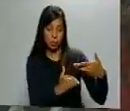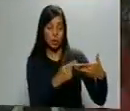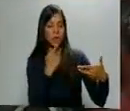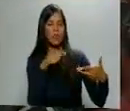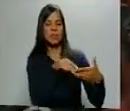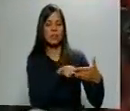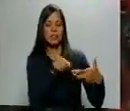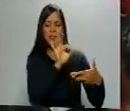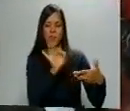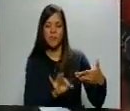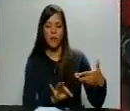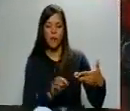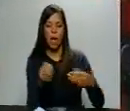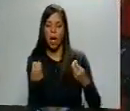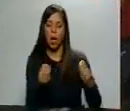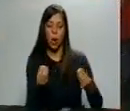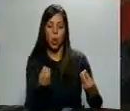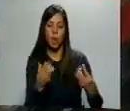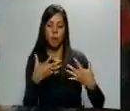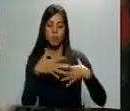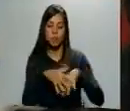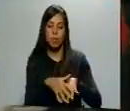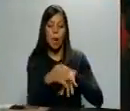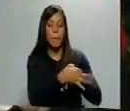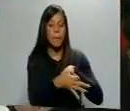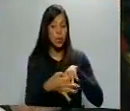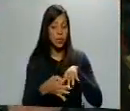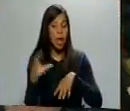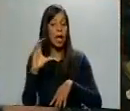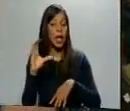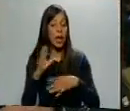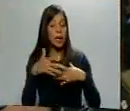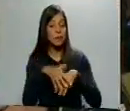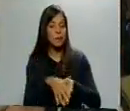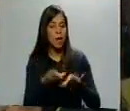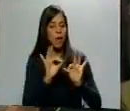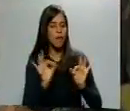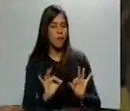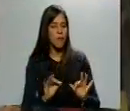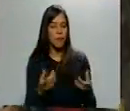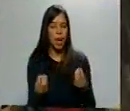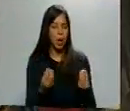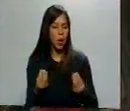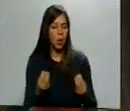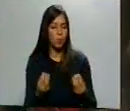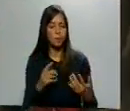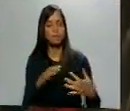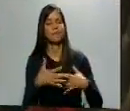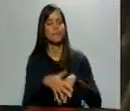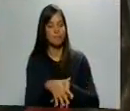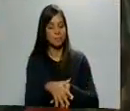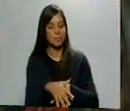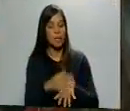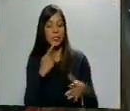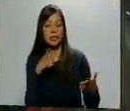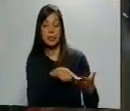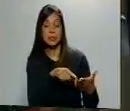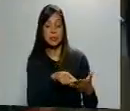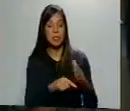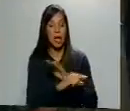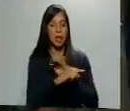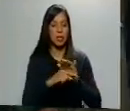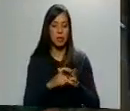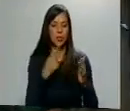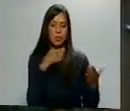los mecanismos para que se integre el municipio y el espíritu para la integración de esos municipios. Y dice textualmente el artículo